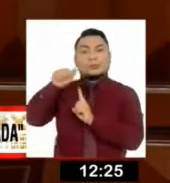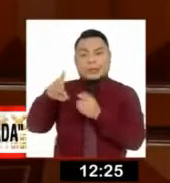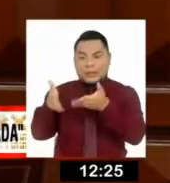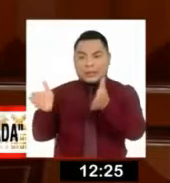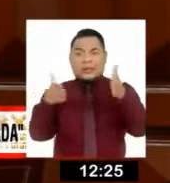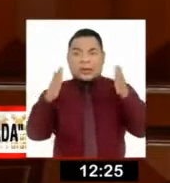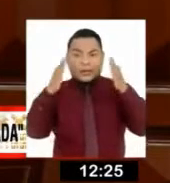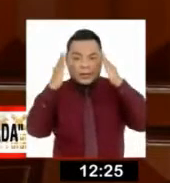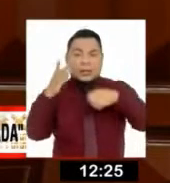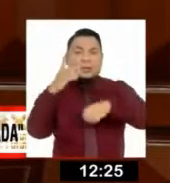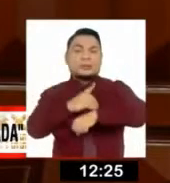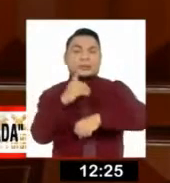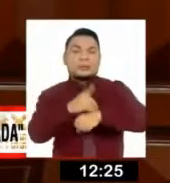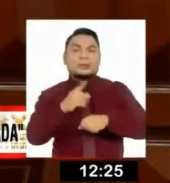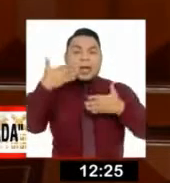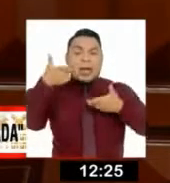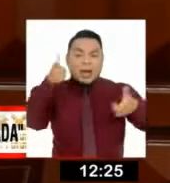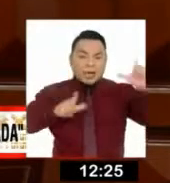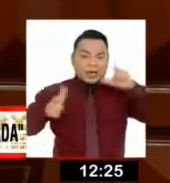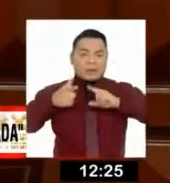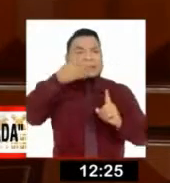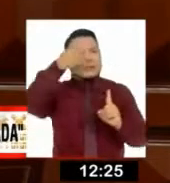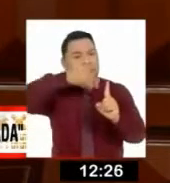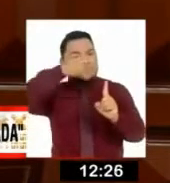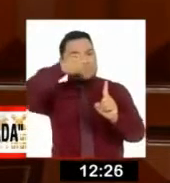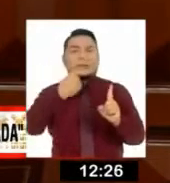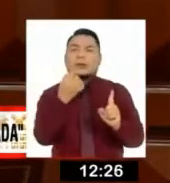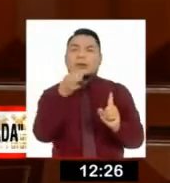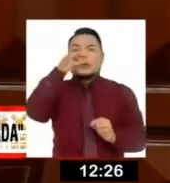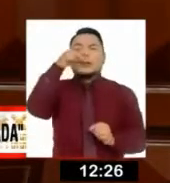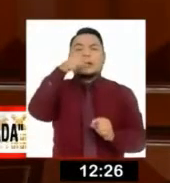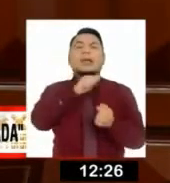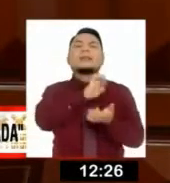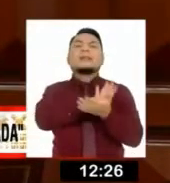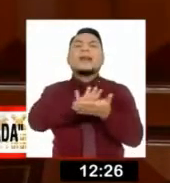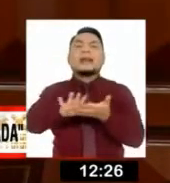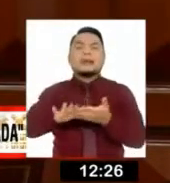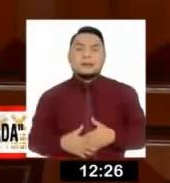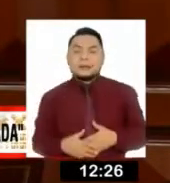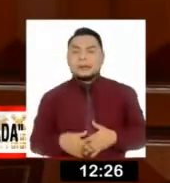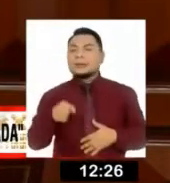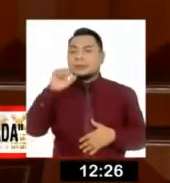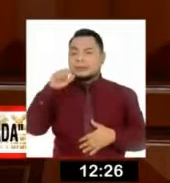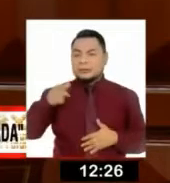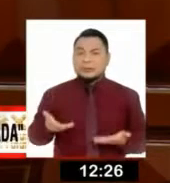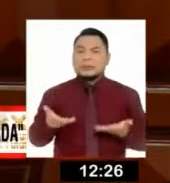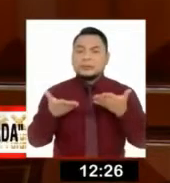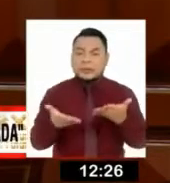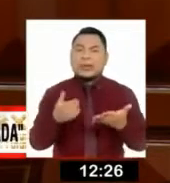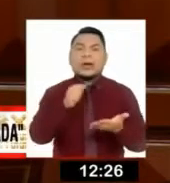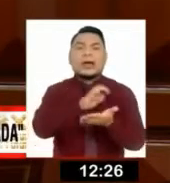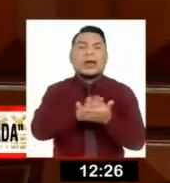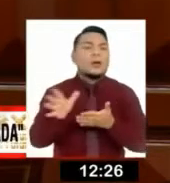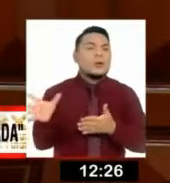médica, laboratorio y exámenes con real gratuidad sean y